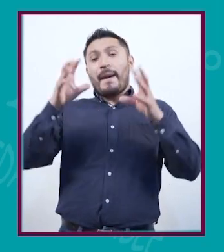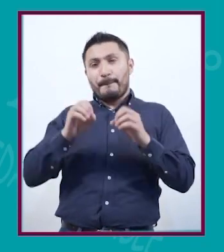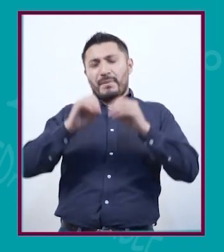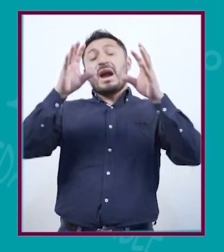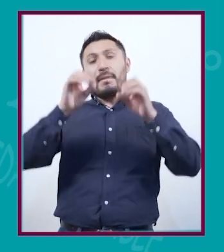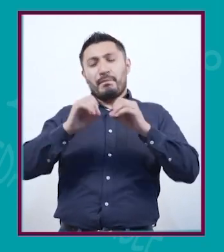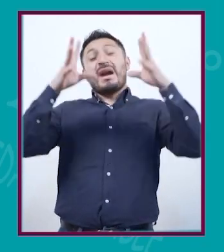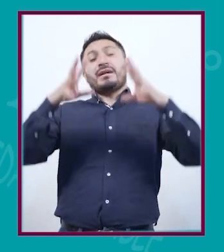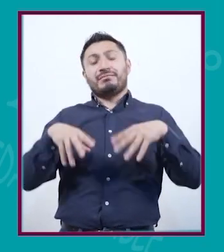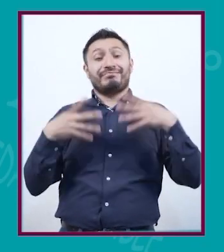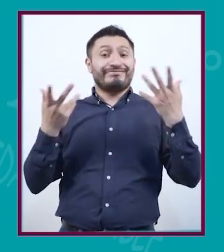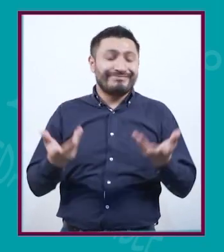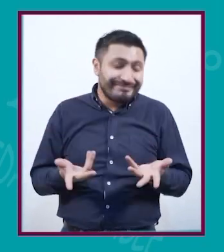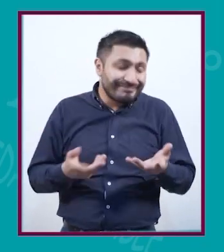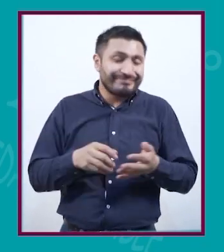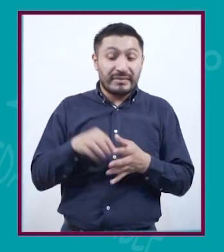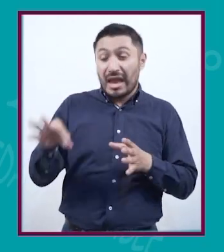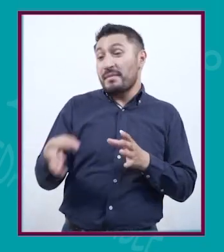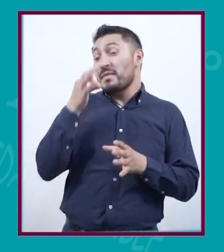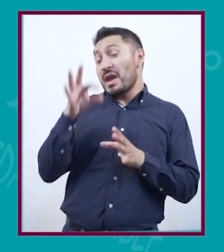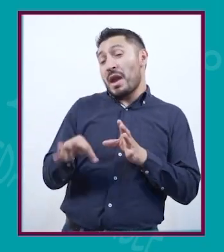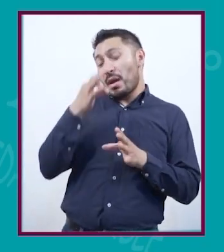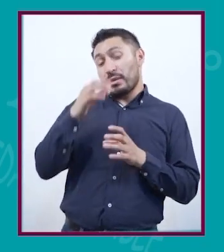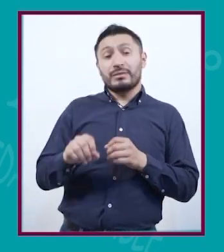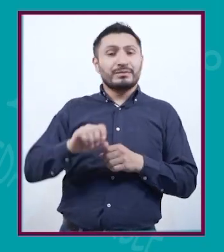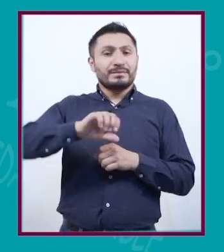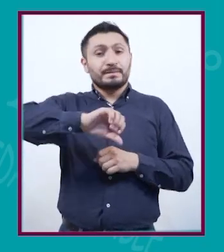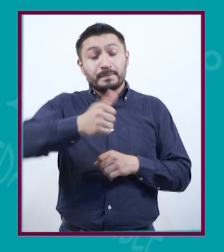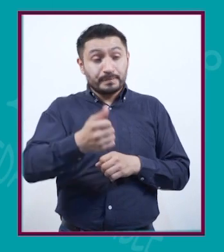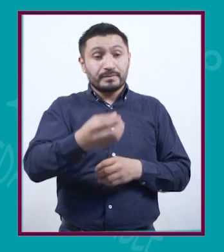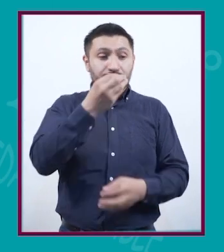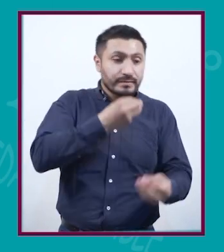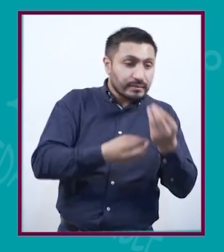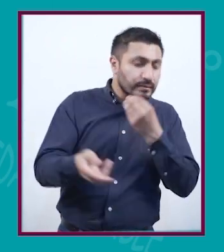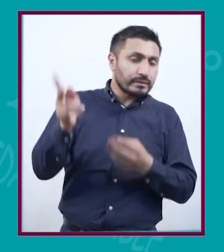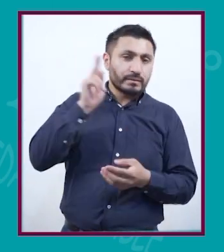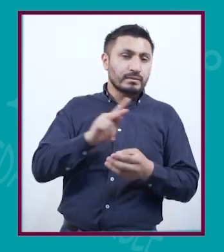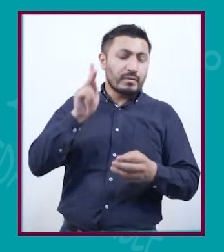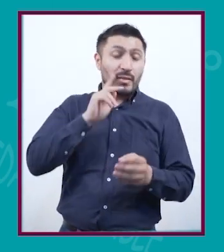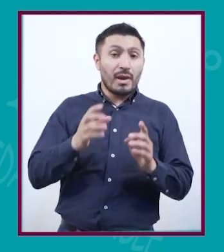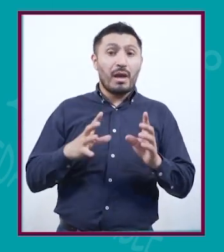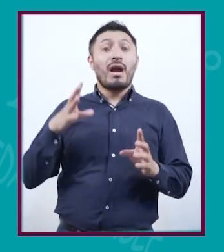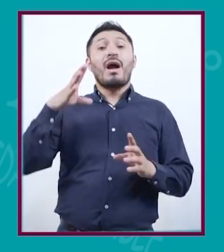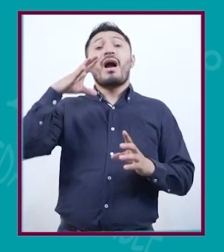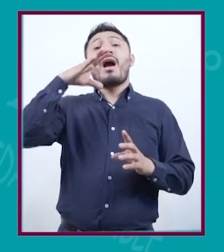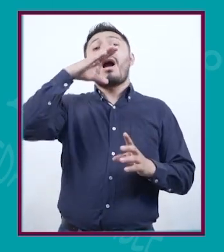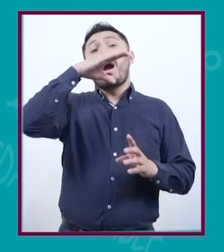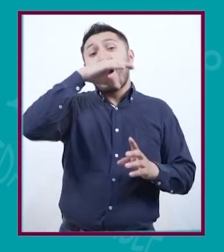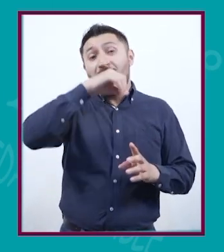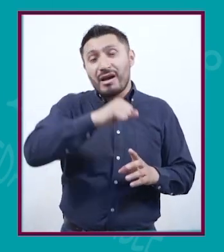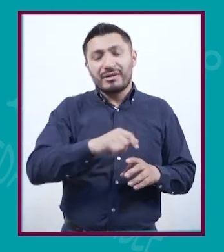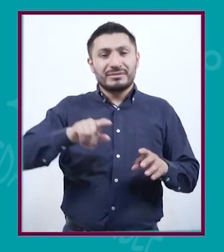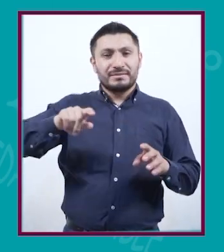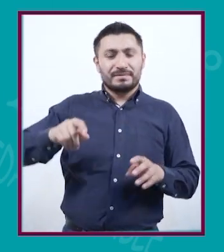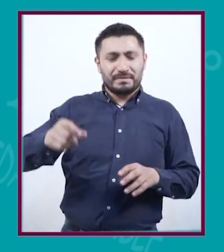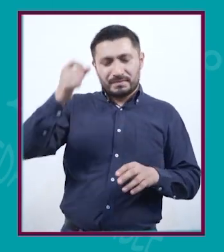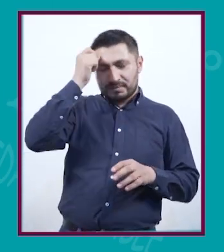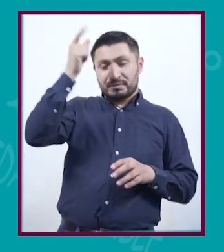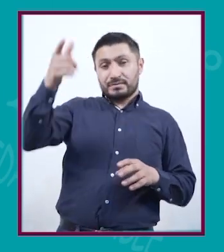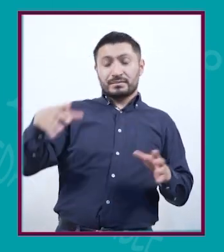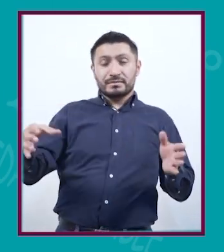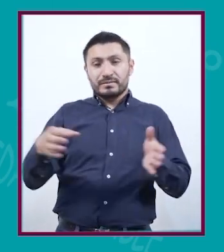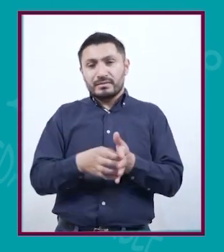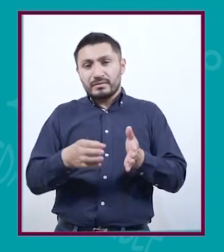coció e hinchó. Después de experimentar con otros alimentos y comprobar que se calentaban, diseñó una